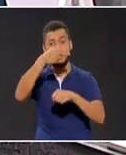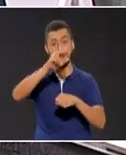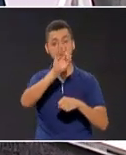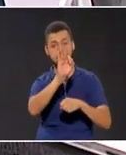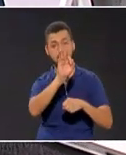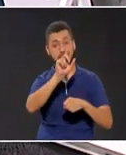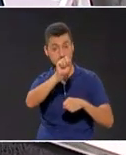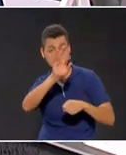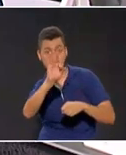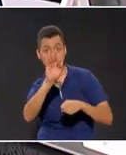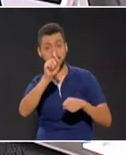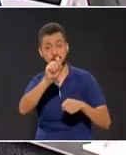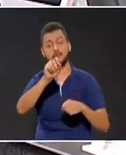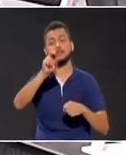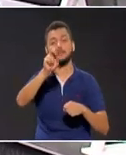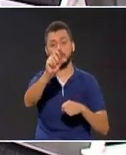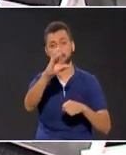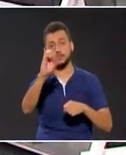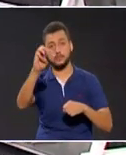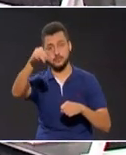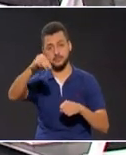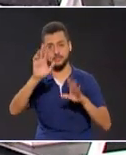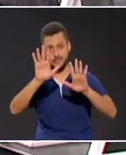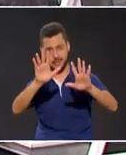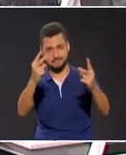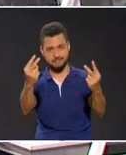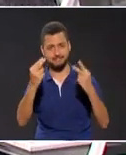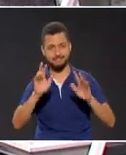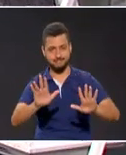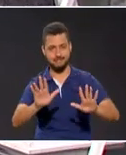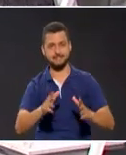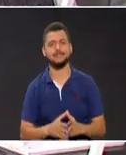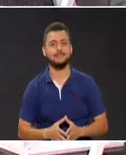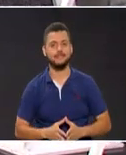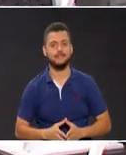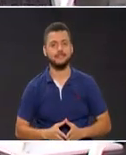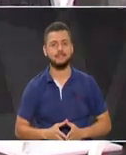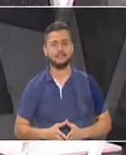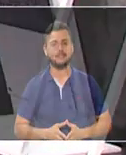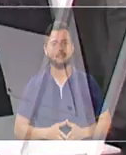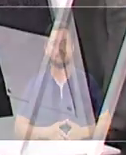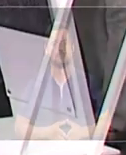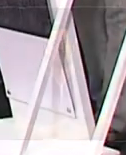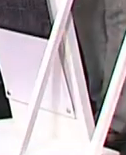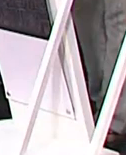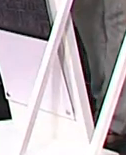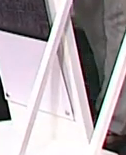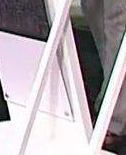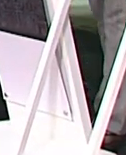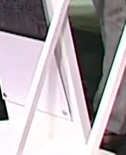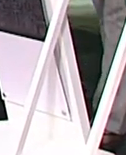www.h3n.com. No se vayan, ya volvemos.